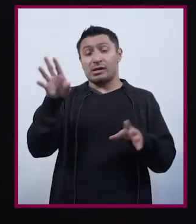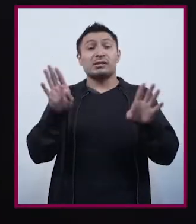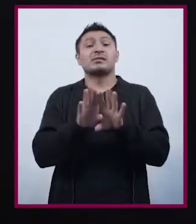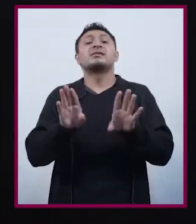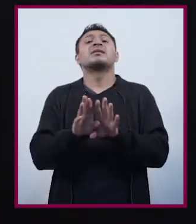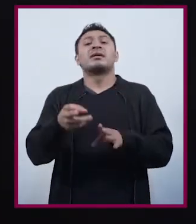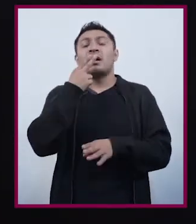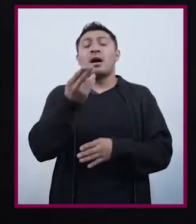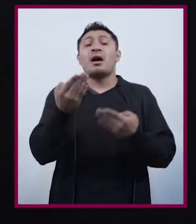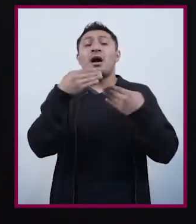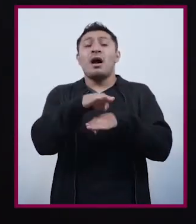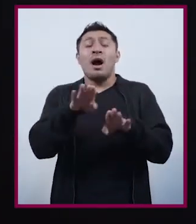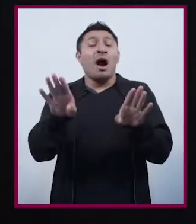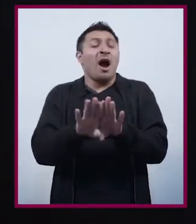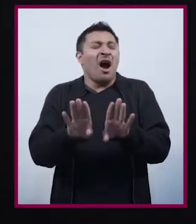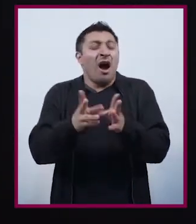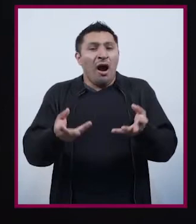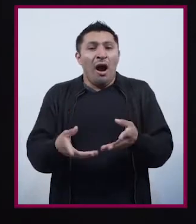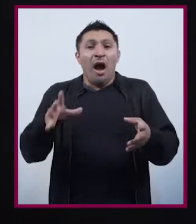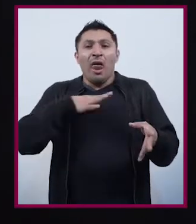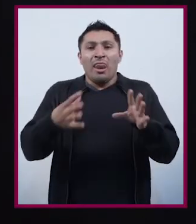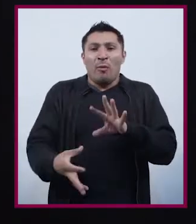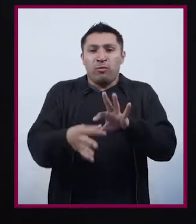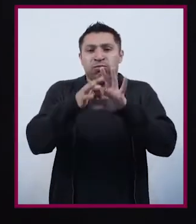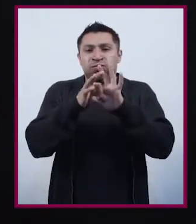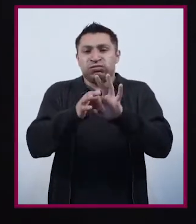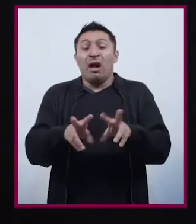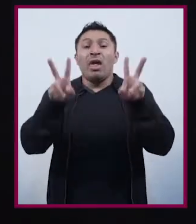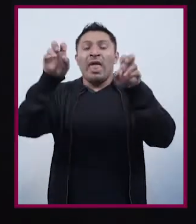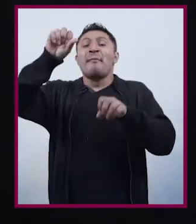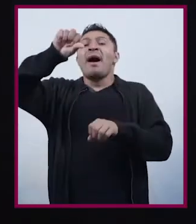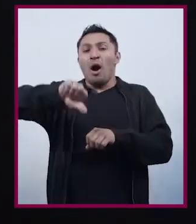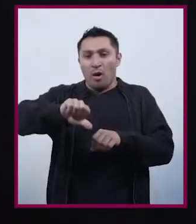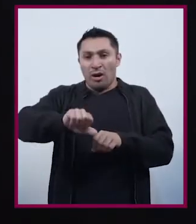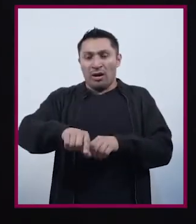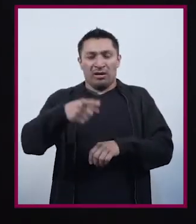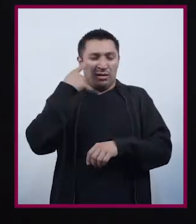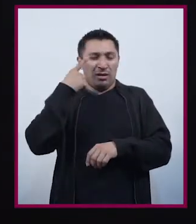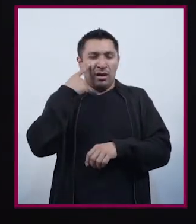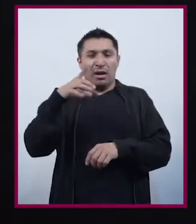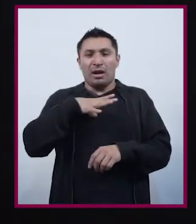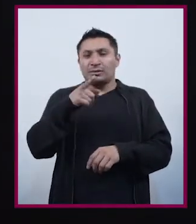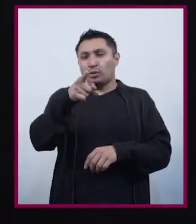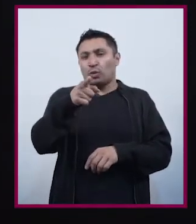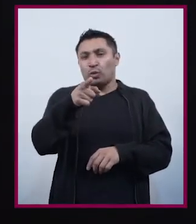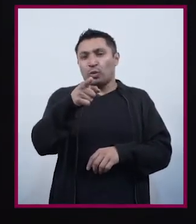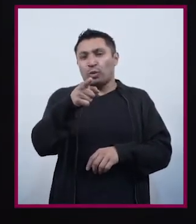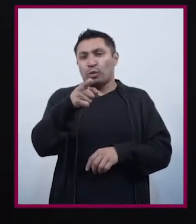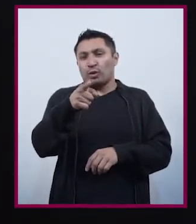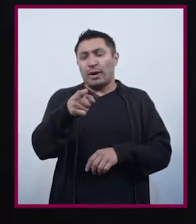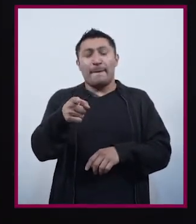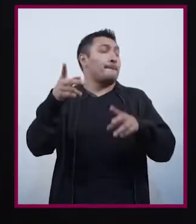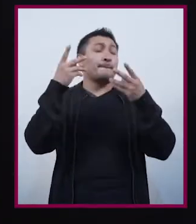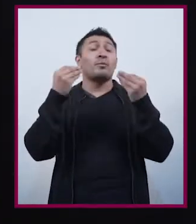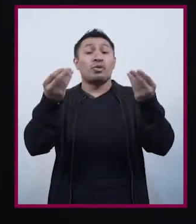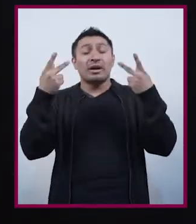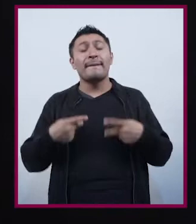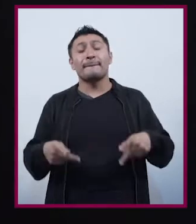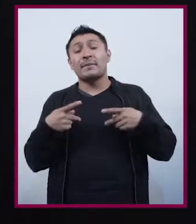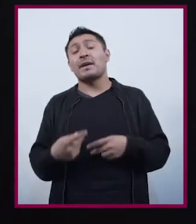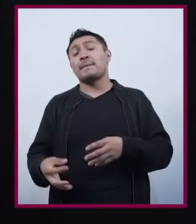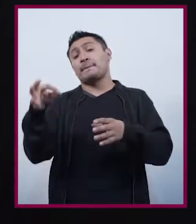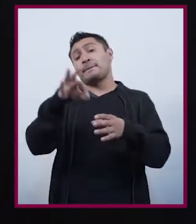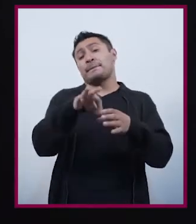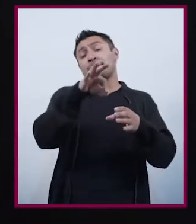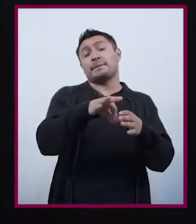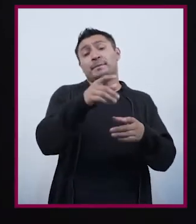de mencionar cómo funciona un banco, pues tiene relación con nuestro tema. Resulta que al depositar tanta gente su oro